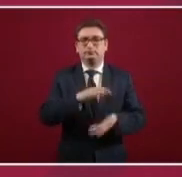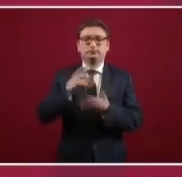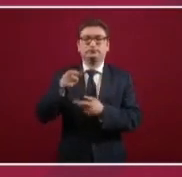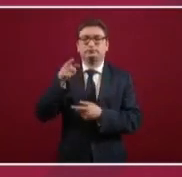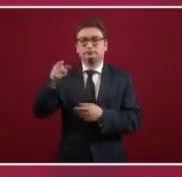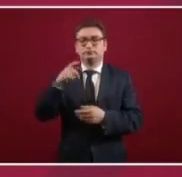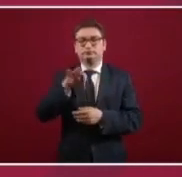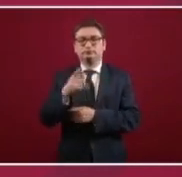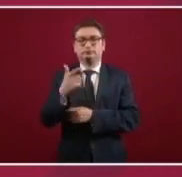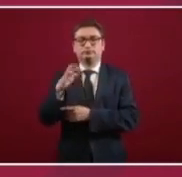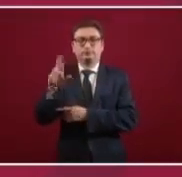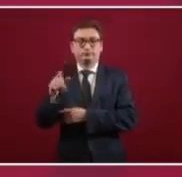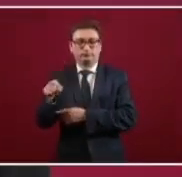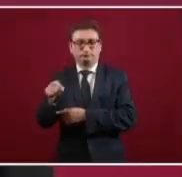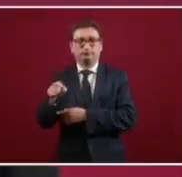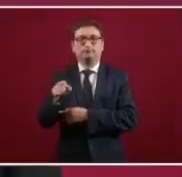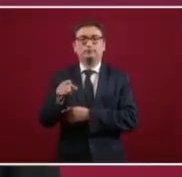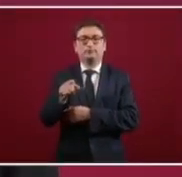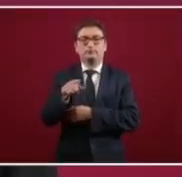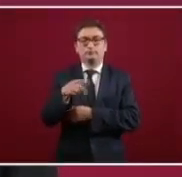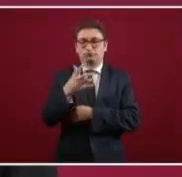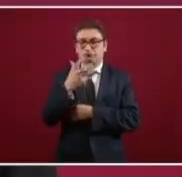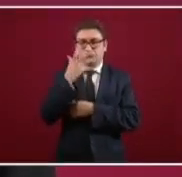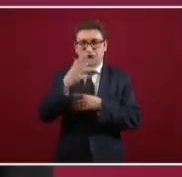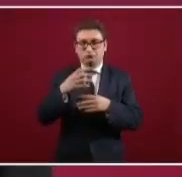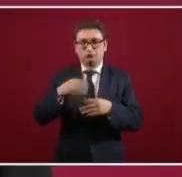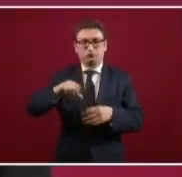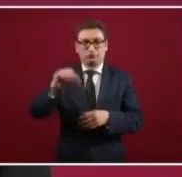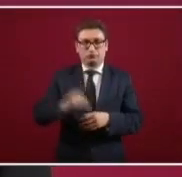la fiscalía formalmente hoy